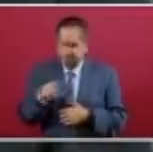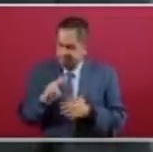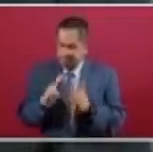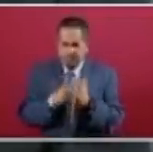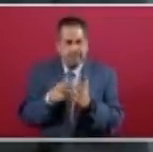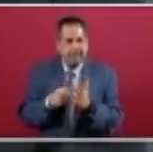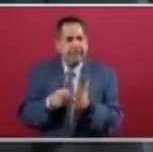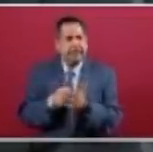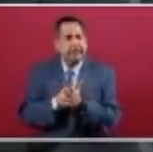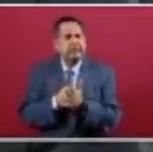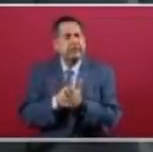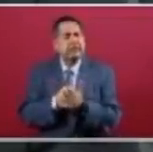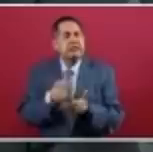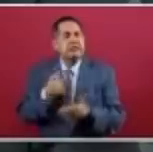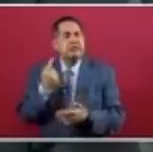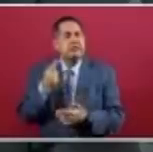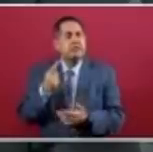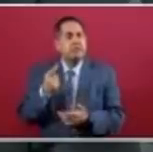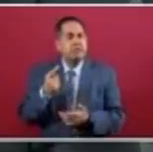que se